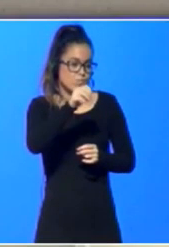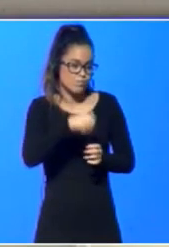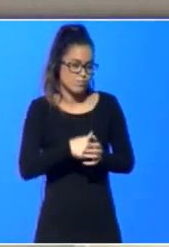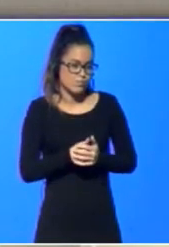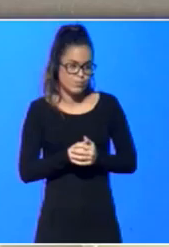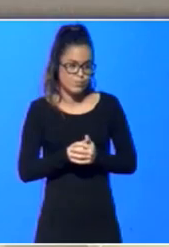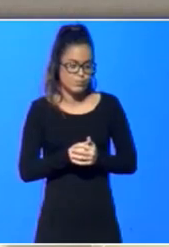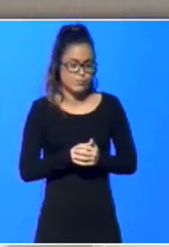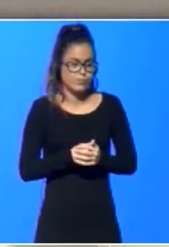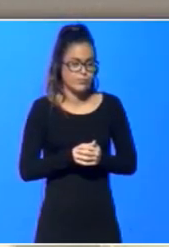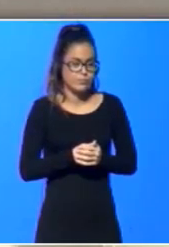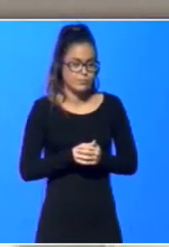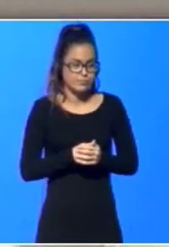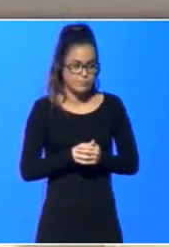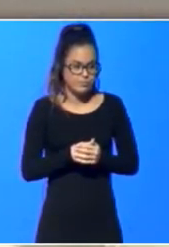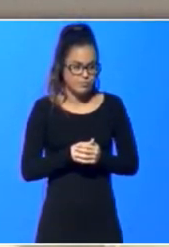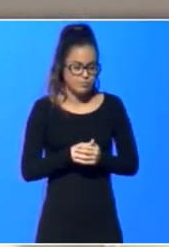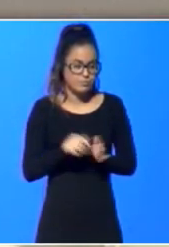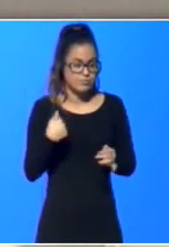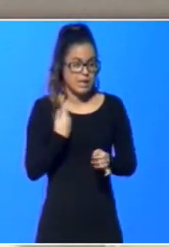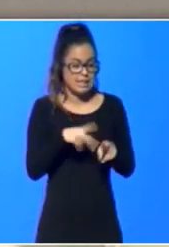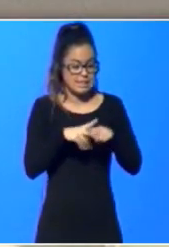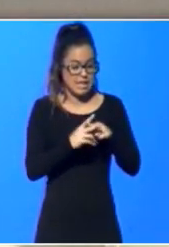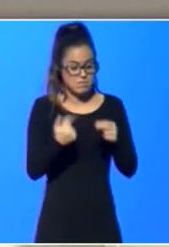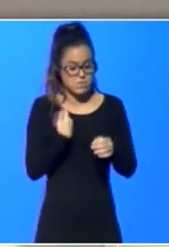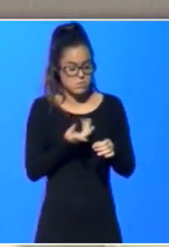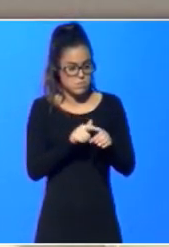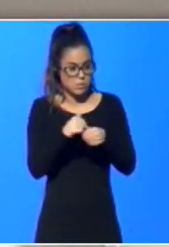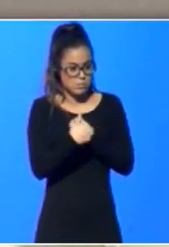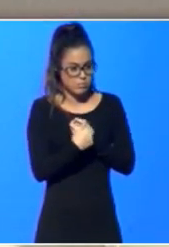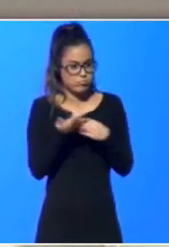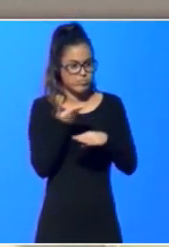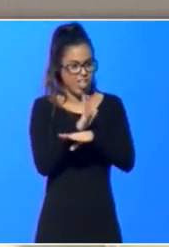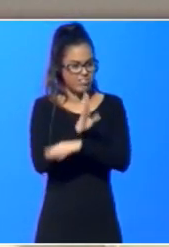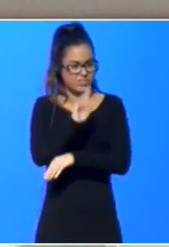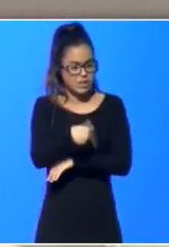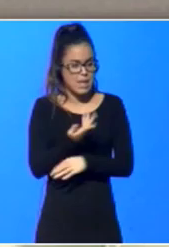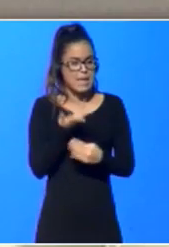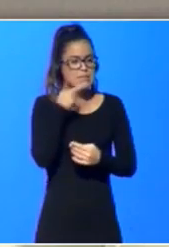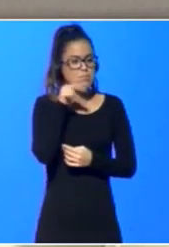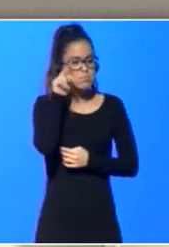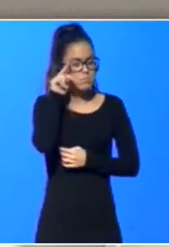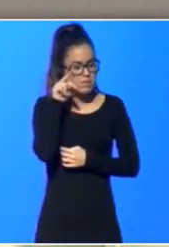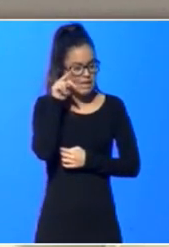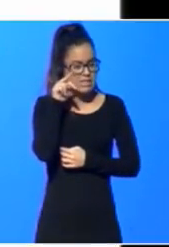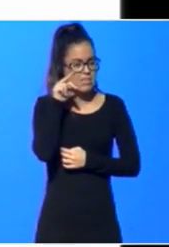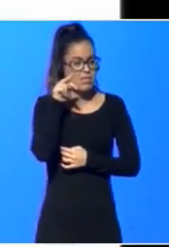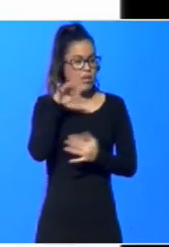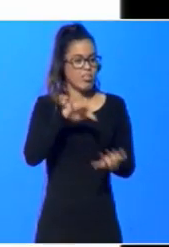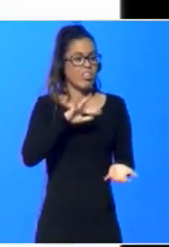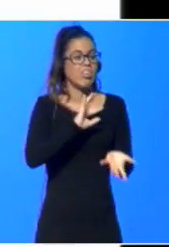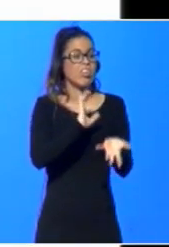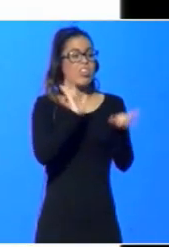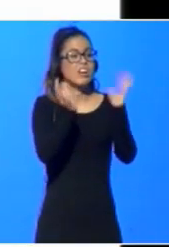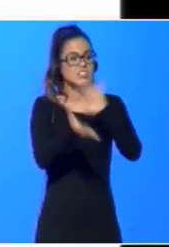Bueno, en el taller en el que yo participé también estaban representadas las experiencias de la transición al mundo